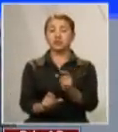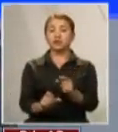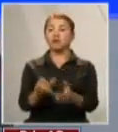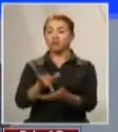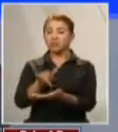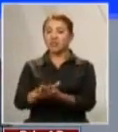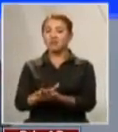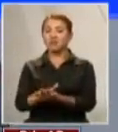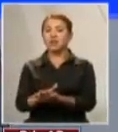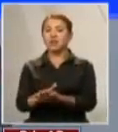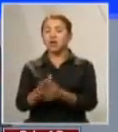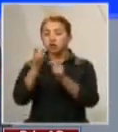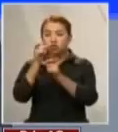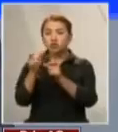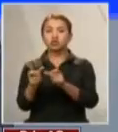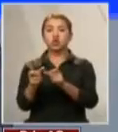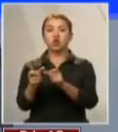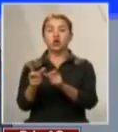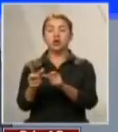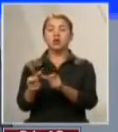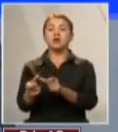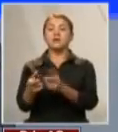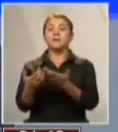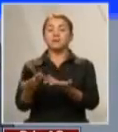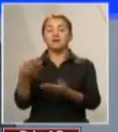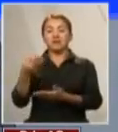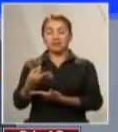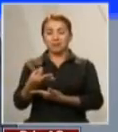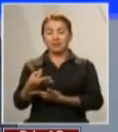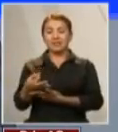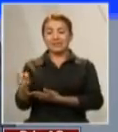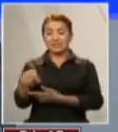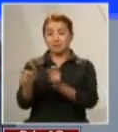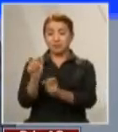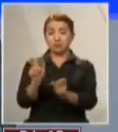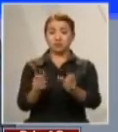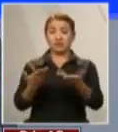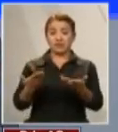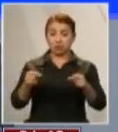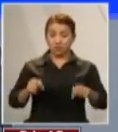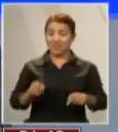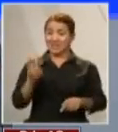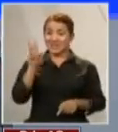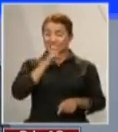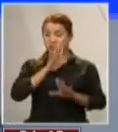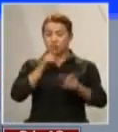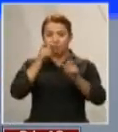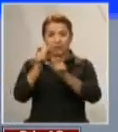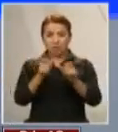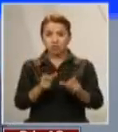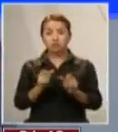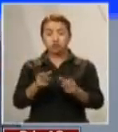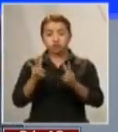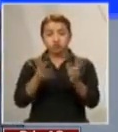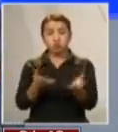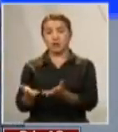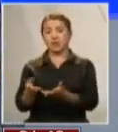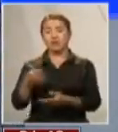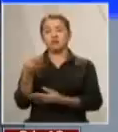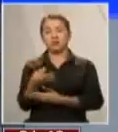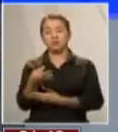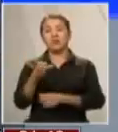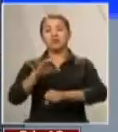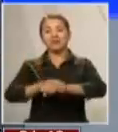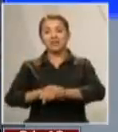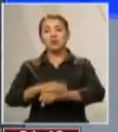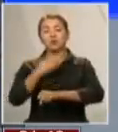pendiente, para verificar si esas personas efectivamente están hoy día sin ninguna fiscalización, pueda fiscalizar y pueda efectivamente